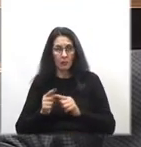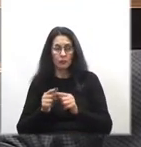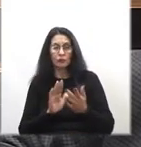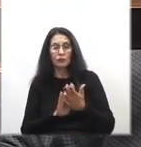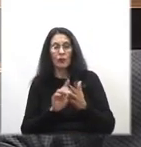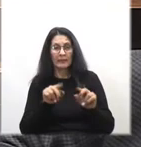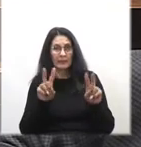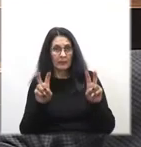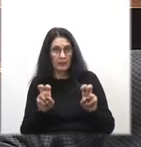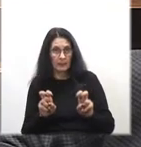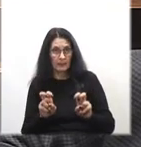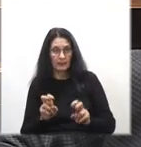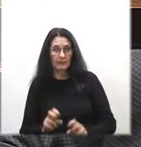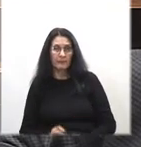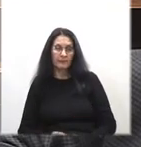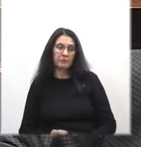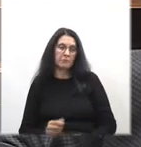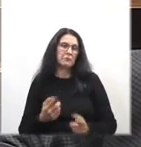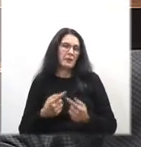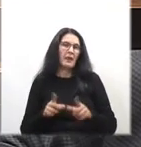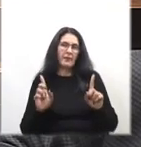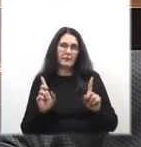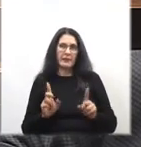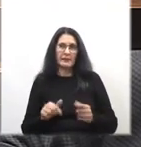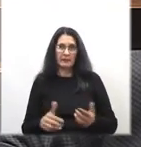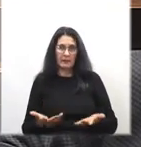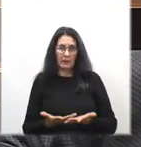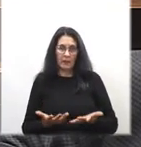tema pasa a ser distinta.